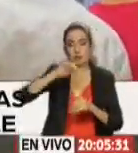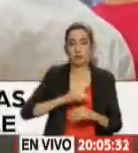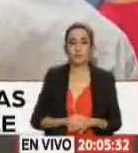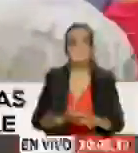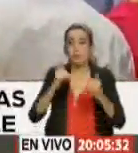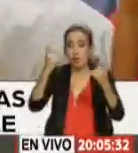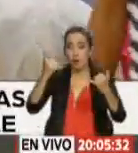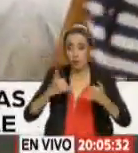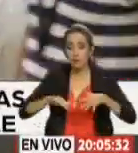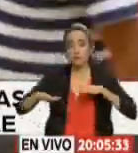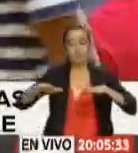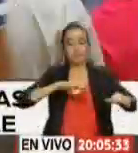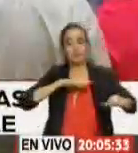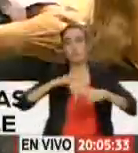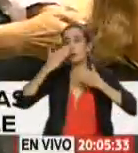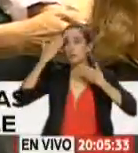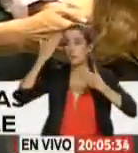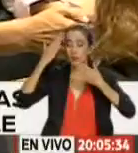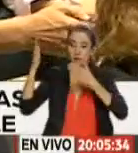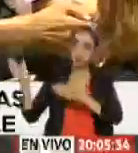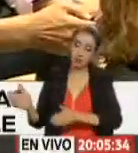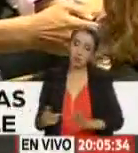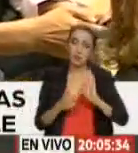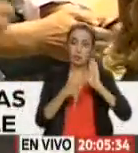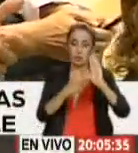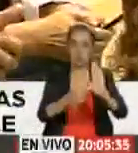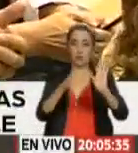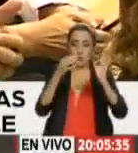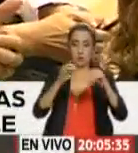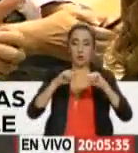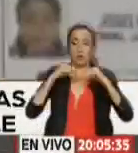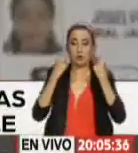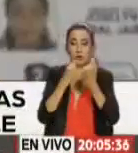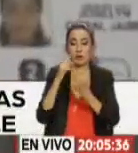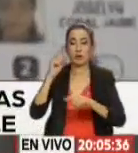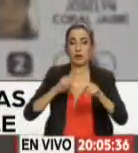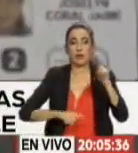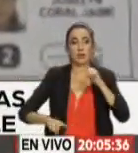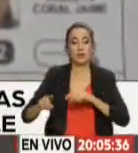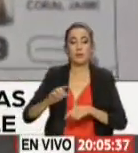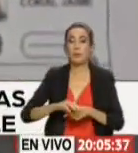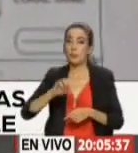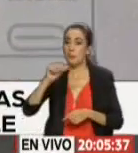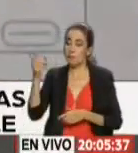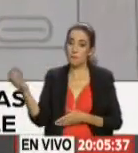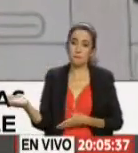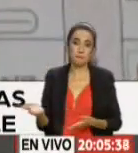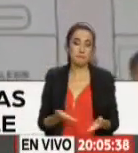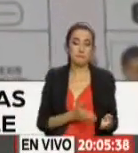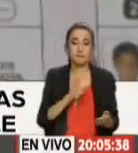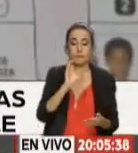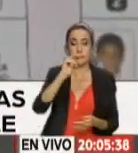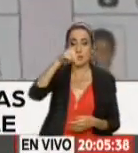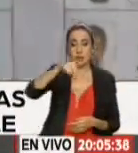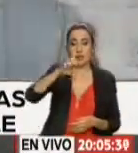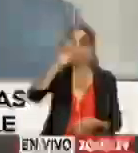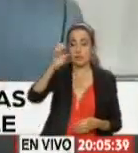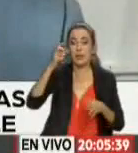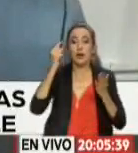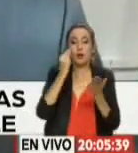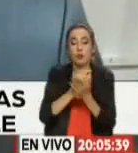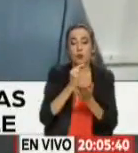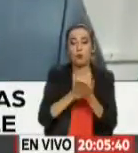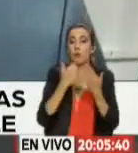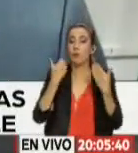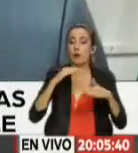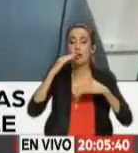los movimientos políticos podrán presentar sus reclamos en caso de existir. En otro tema, el CNE en Guayas aún estudia los